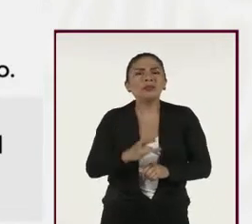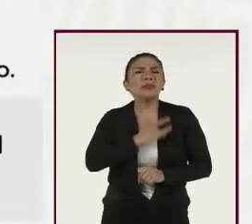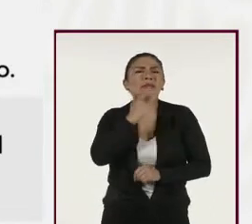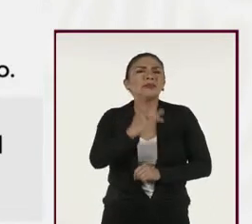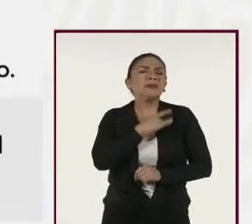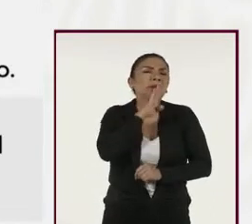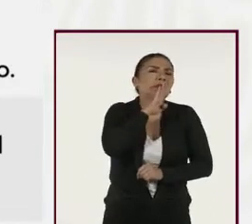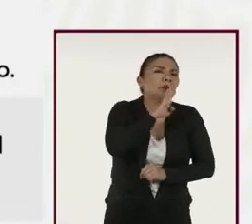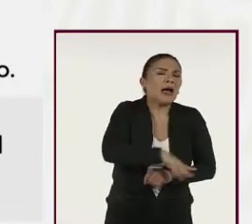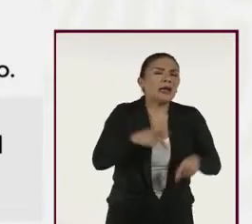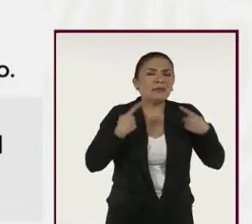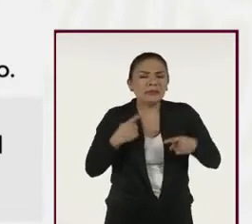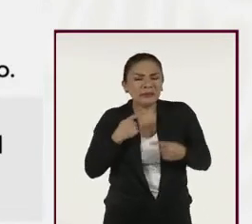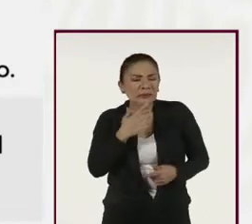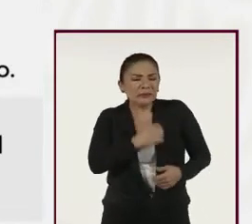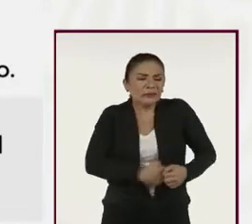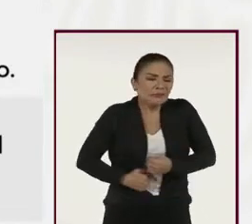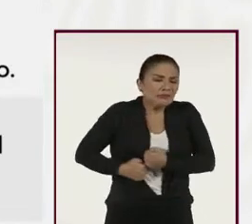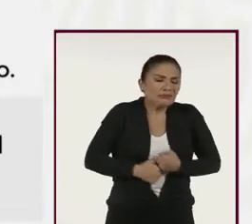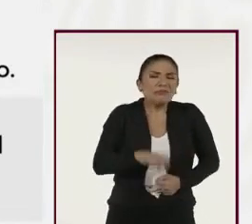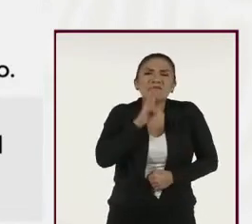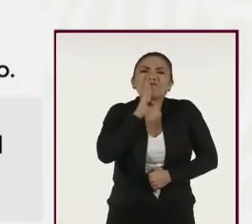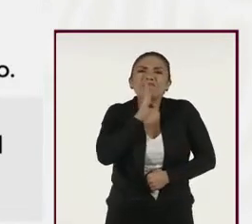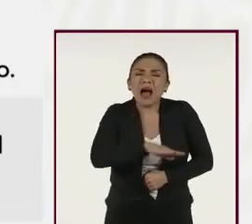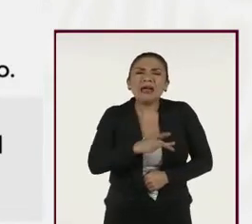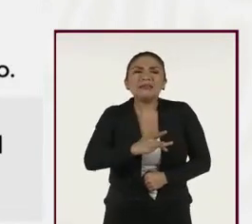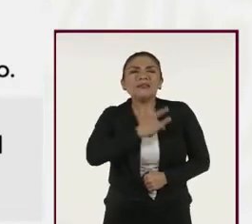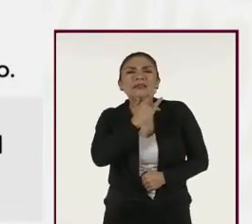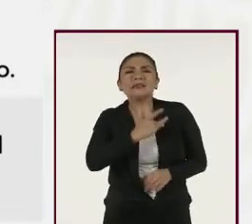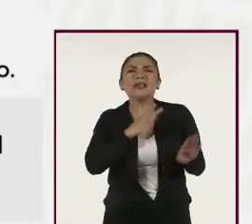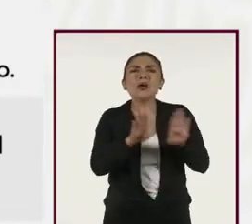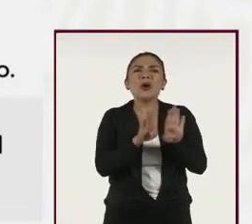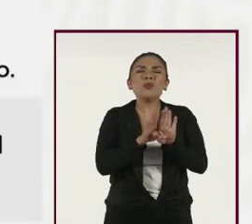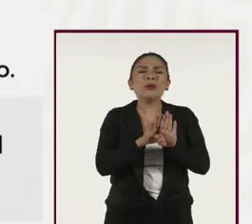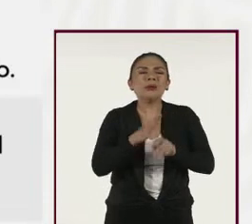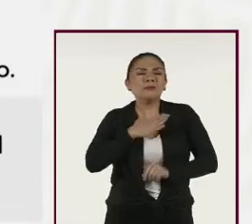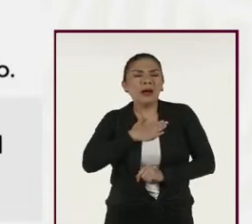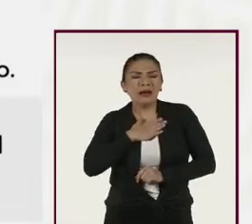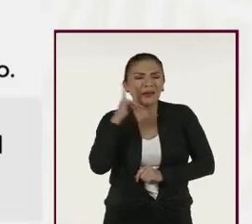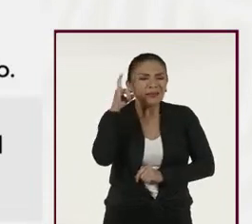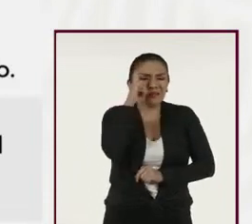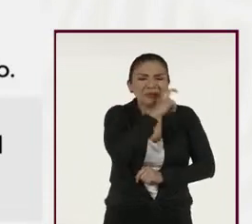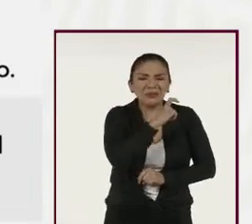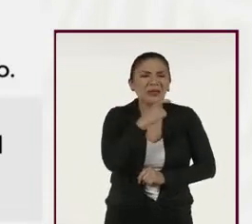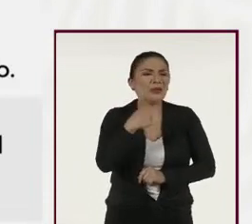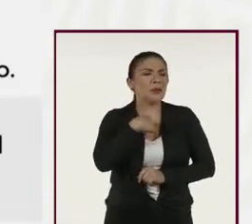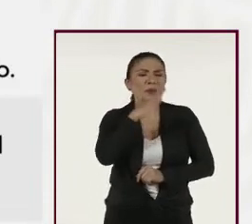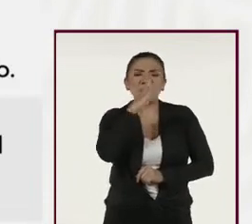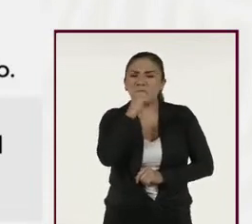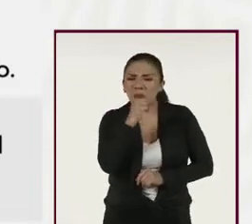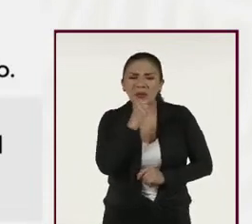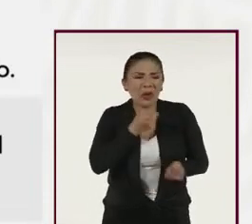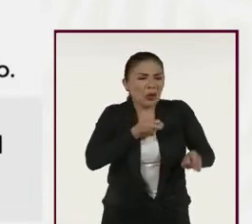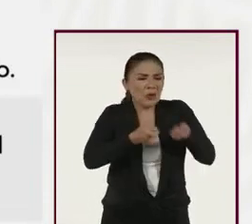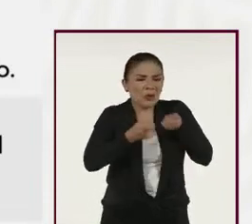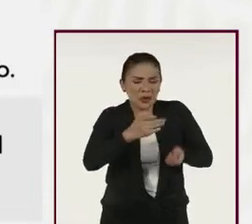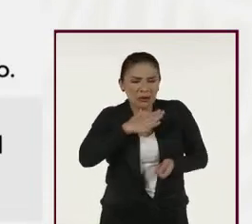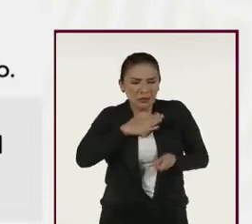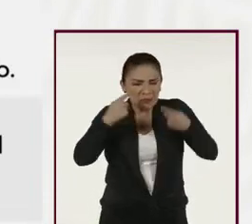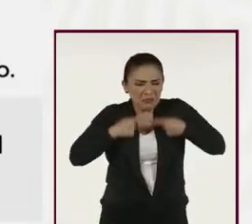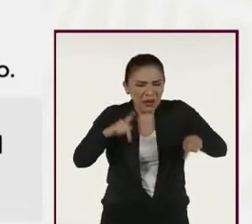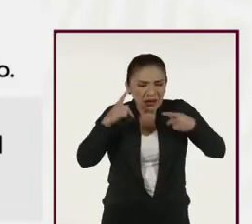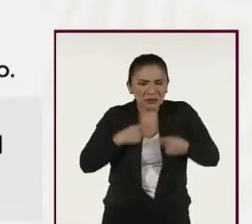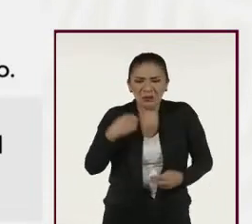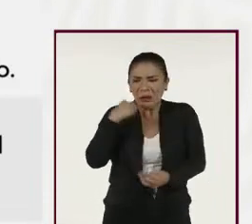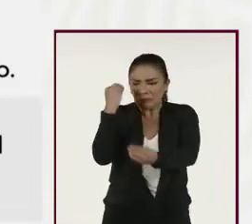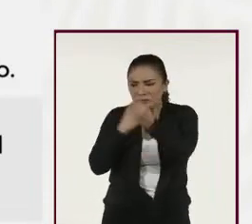malestar y que se va a acompañar también de una sensación de dificultad o de imposibilidad para controlar la ingesta